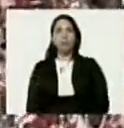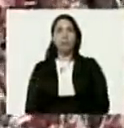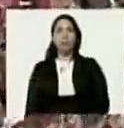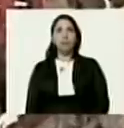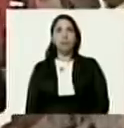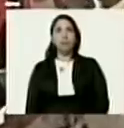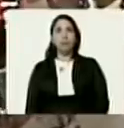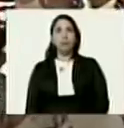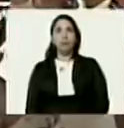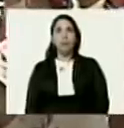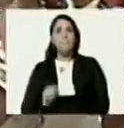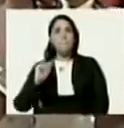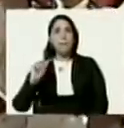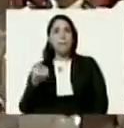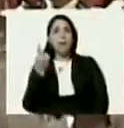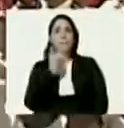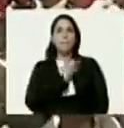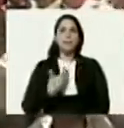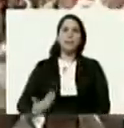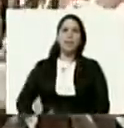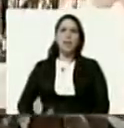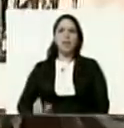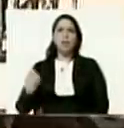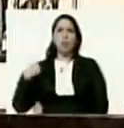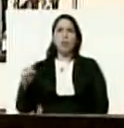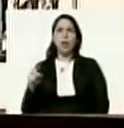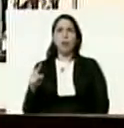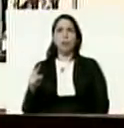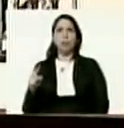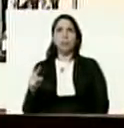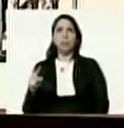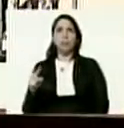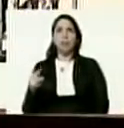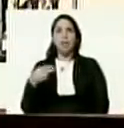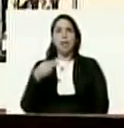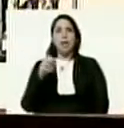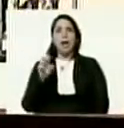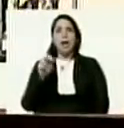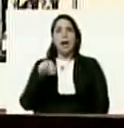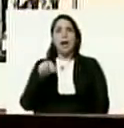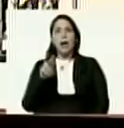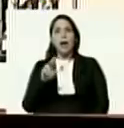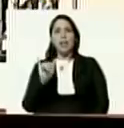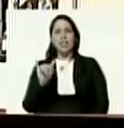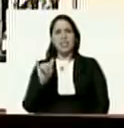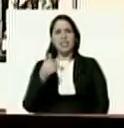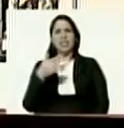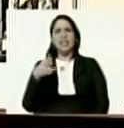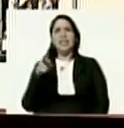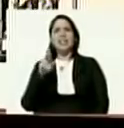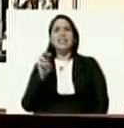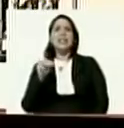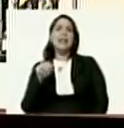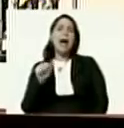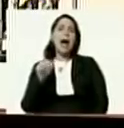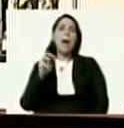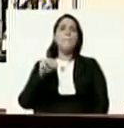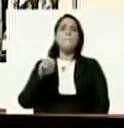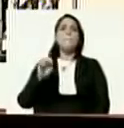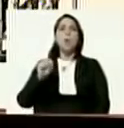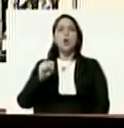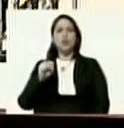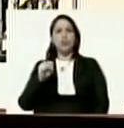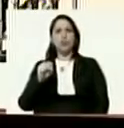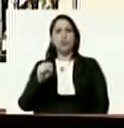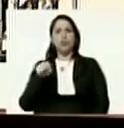El primer presidente que tuvieron, Henry Ramos Alut, una guará pues, una joya.